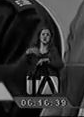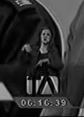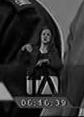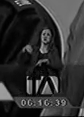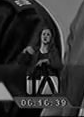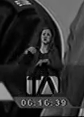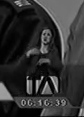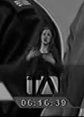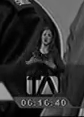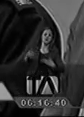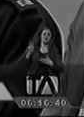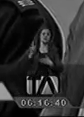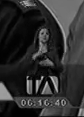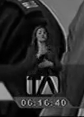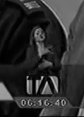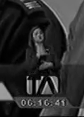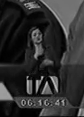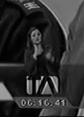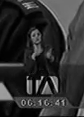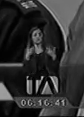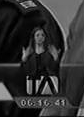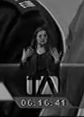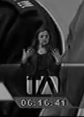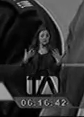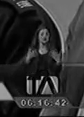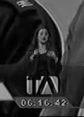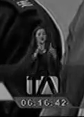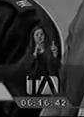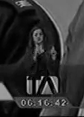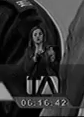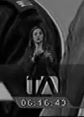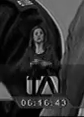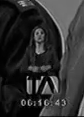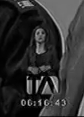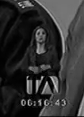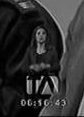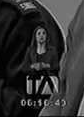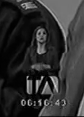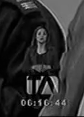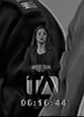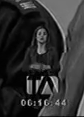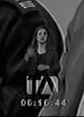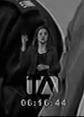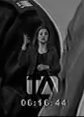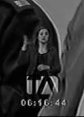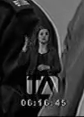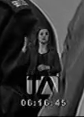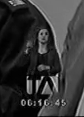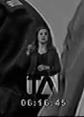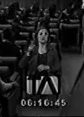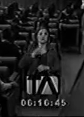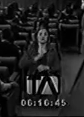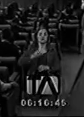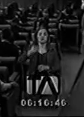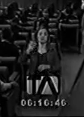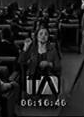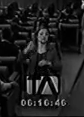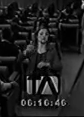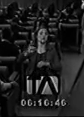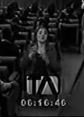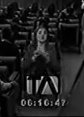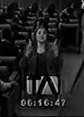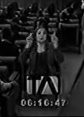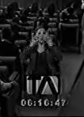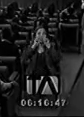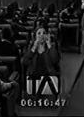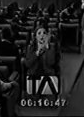nos sentimos, si estamos felices, si algo nos adolece. Nuestros docentes sí son superprofes. Según datos del